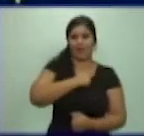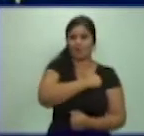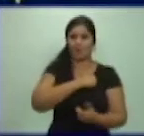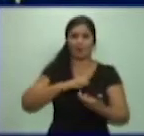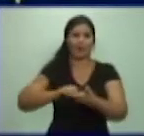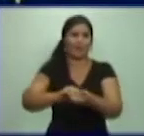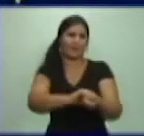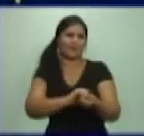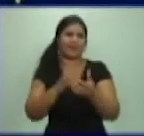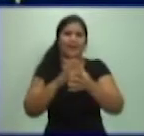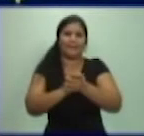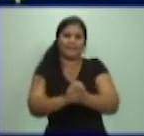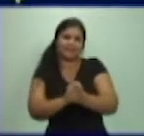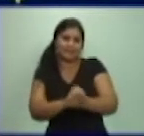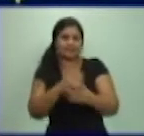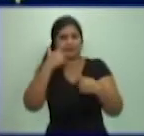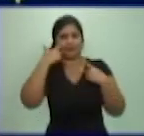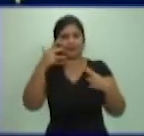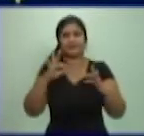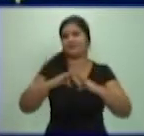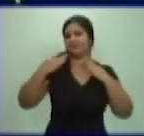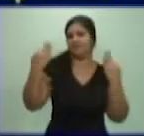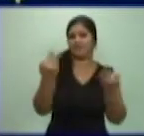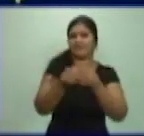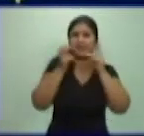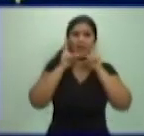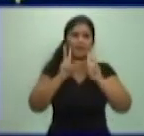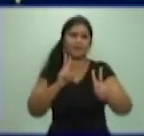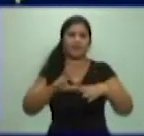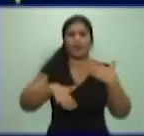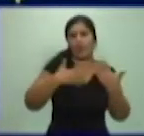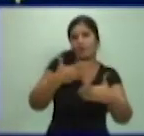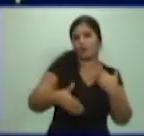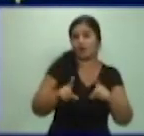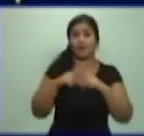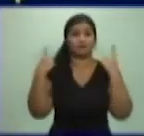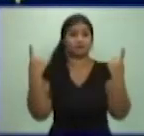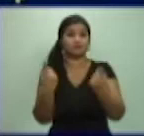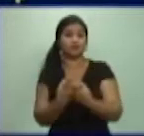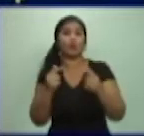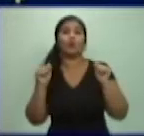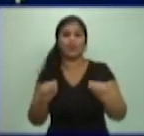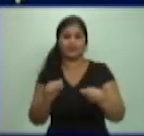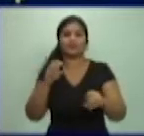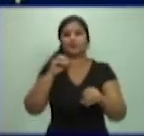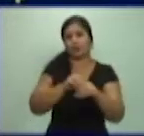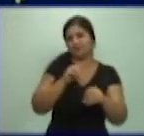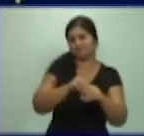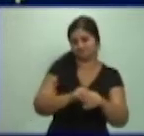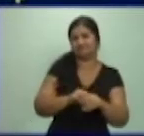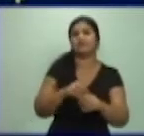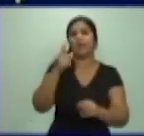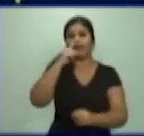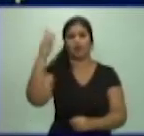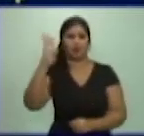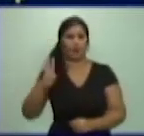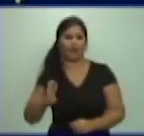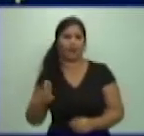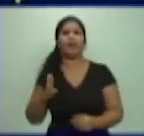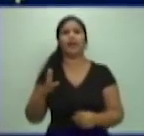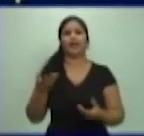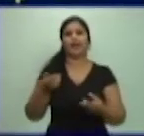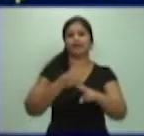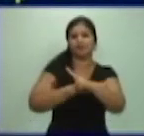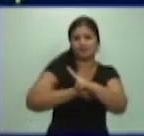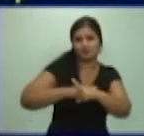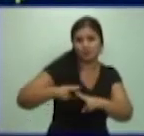los conflictos humanos y sociales para reflejar en poemas, novelas, cuentos u obras dramáticas